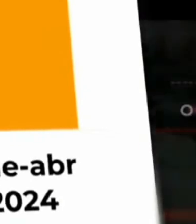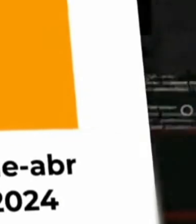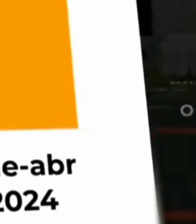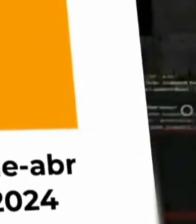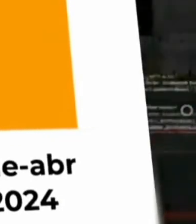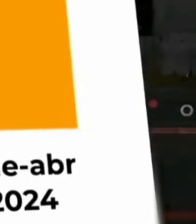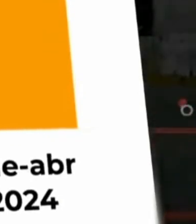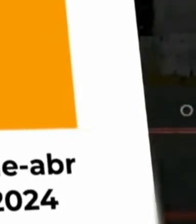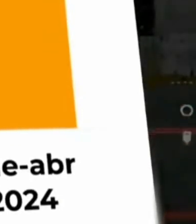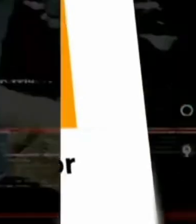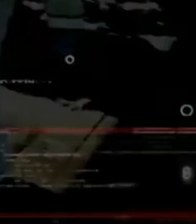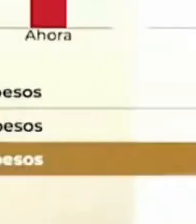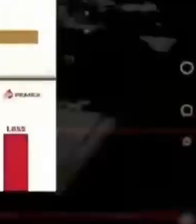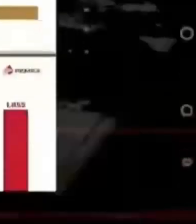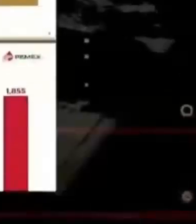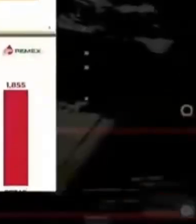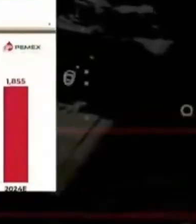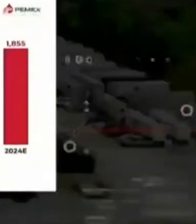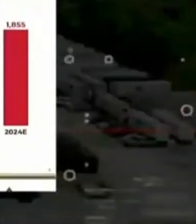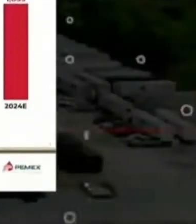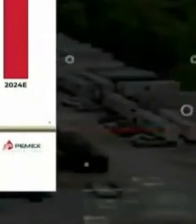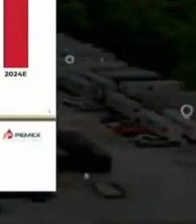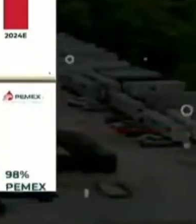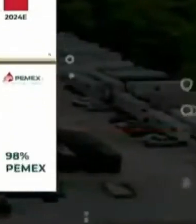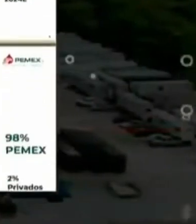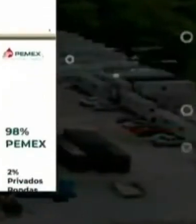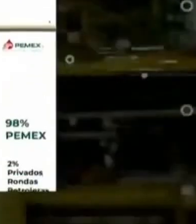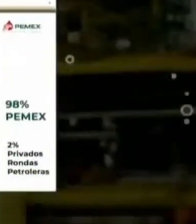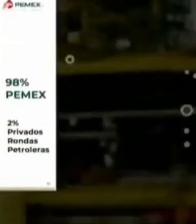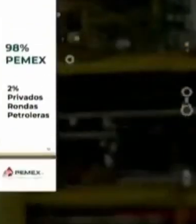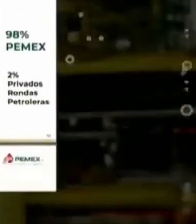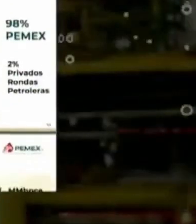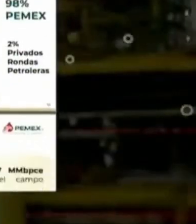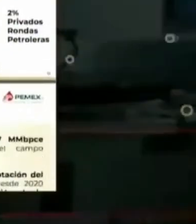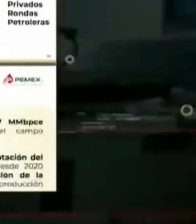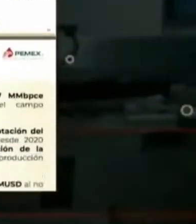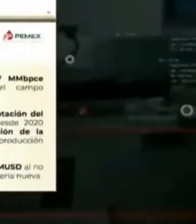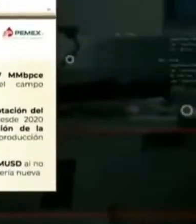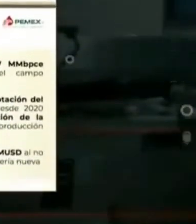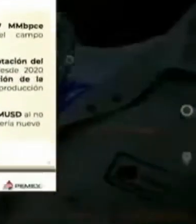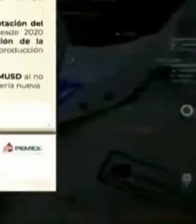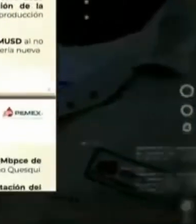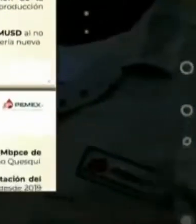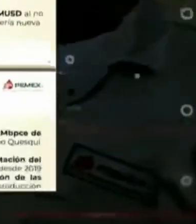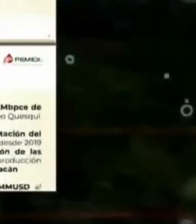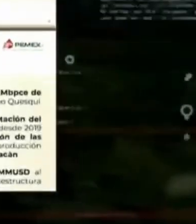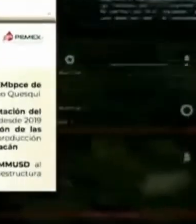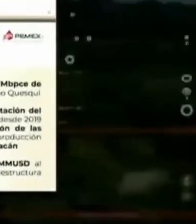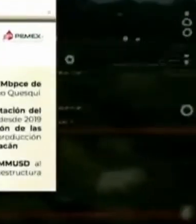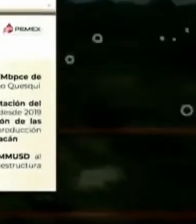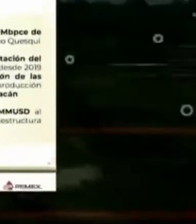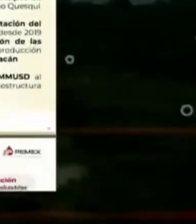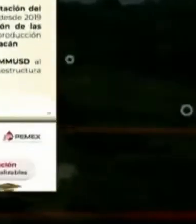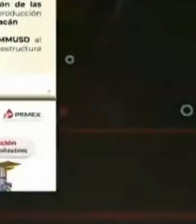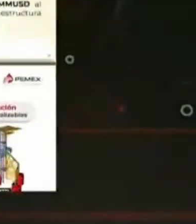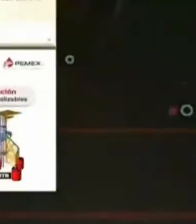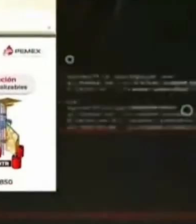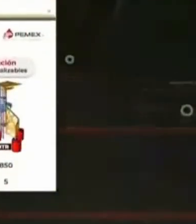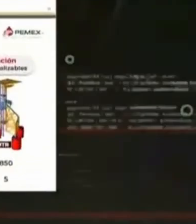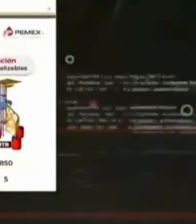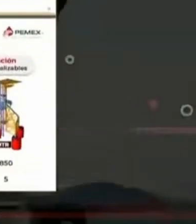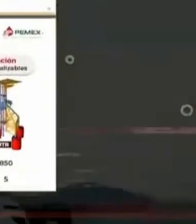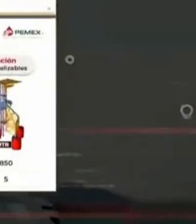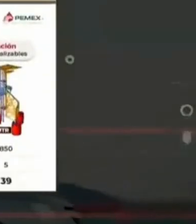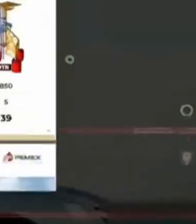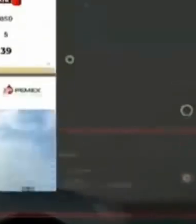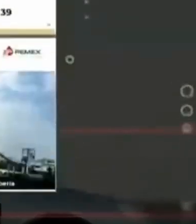75.5% de todos sus ingresos. Una fuente estable y permanente que contribuye al fortalecimiento financiero de Petróleos